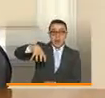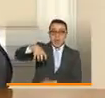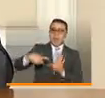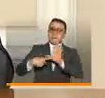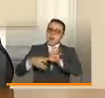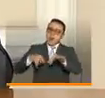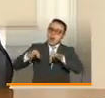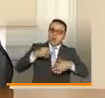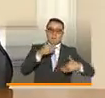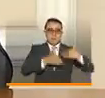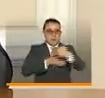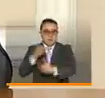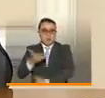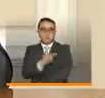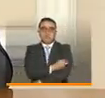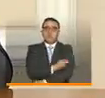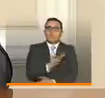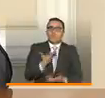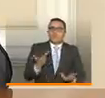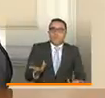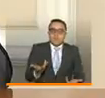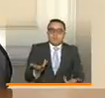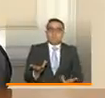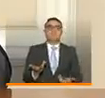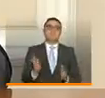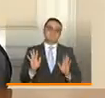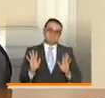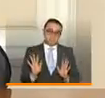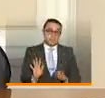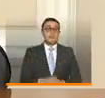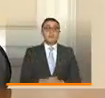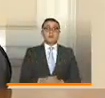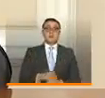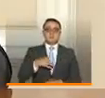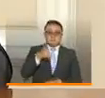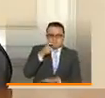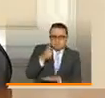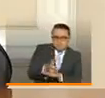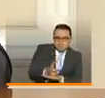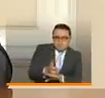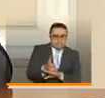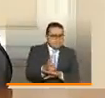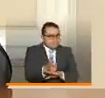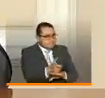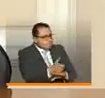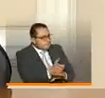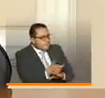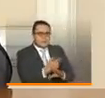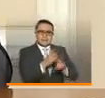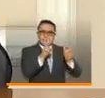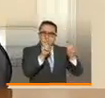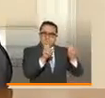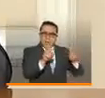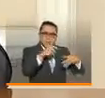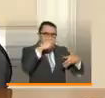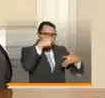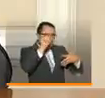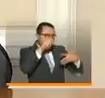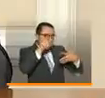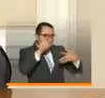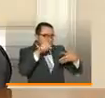proceso de vacunación. Lo tuvimos la oportunidad de verificarlo, de revisar cada uno de los temas, de cómo la gente